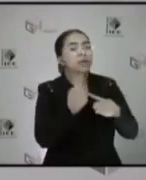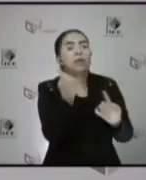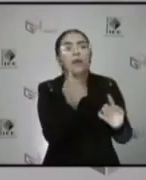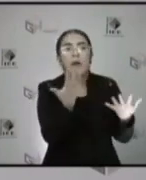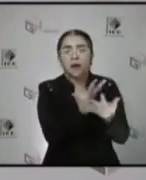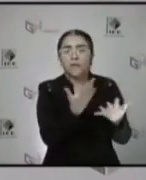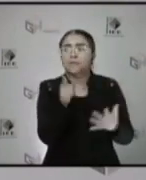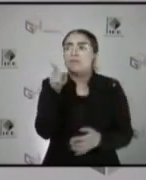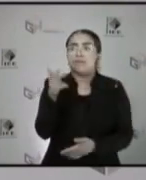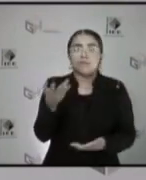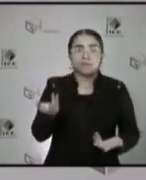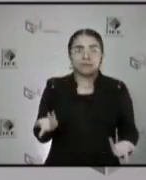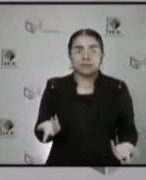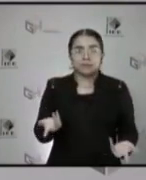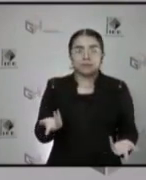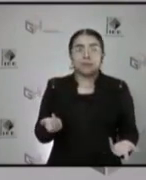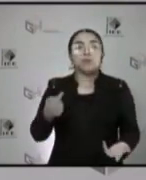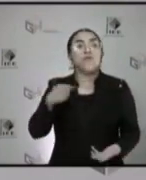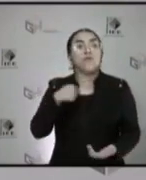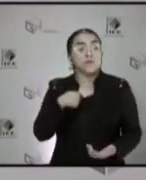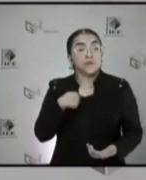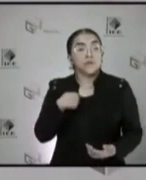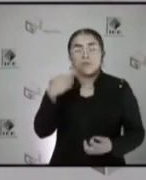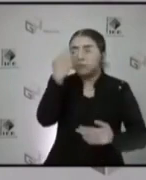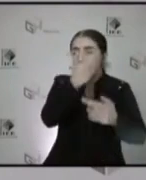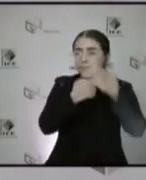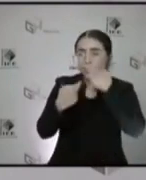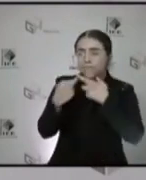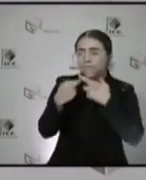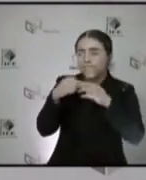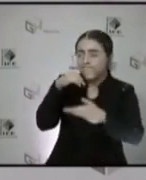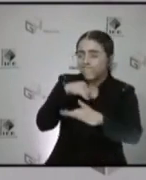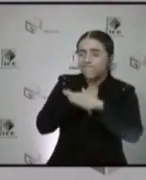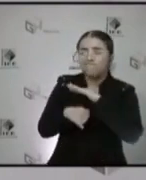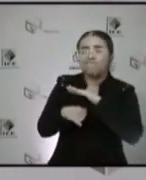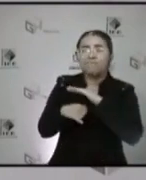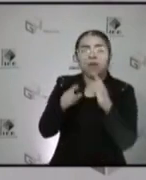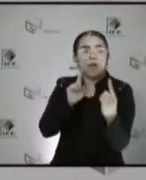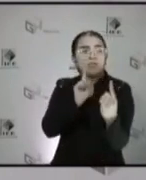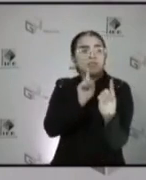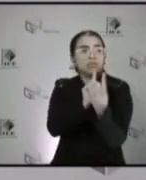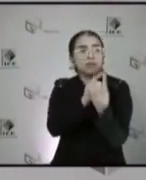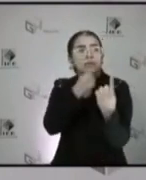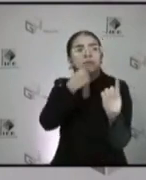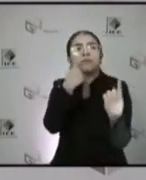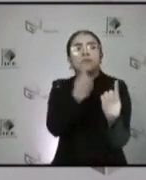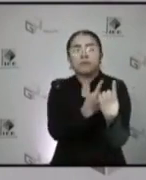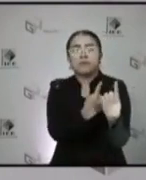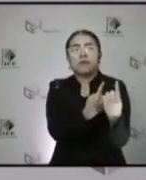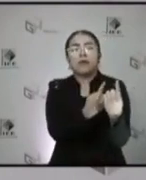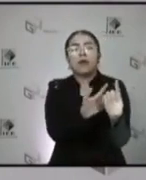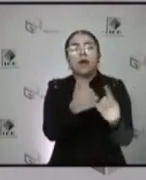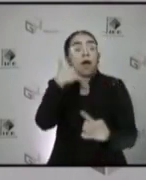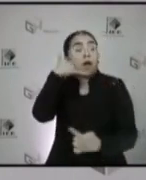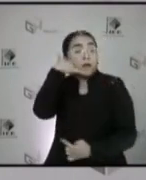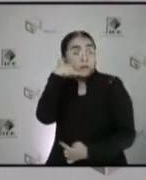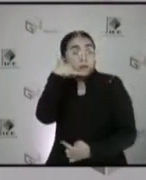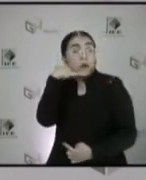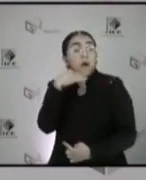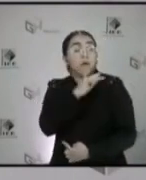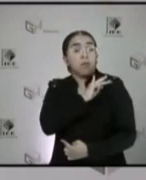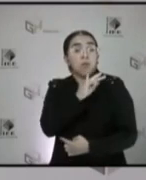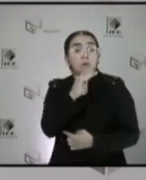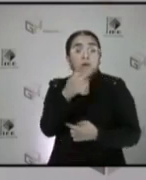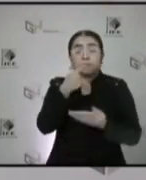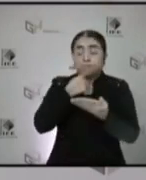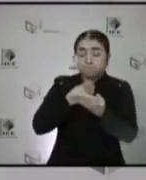funcionarios están haciendo, para que yo lo revise, y para que tengan una línea directa fácil desde su celular para poner las